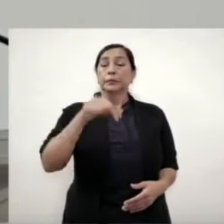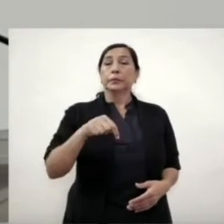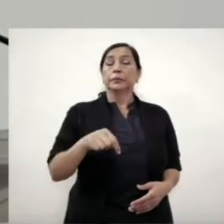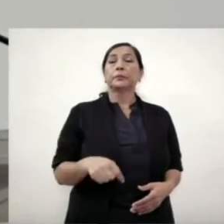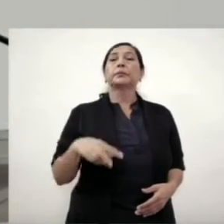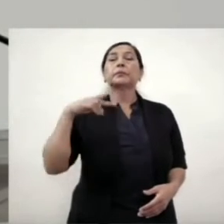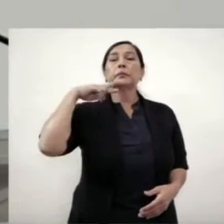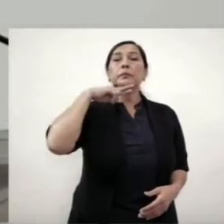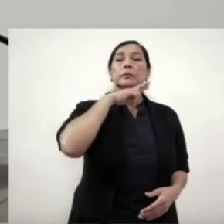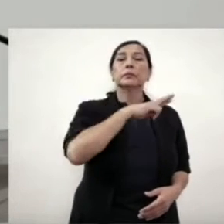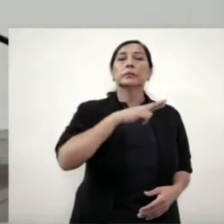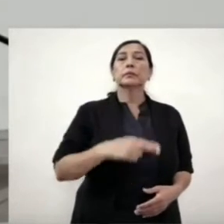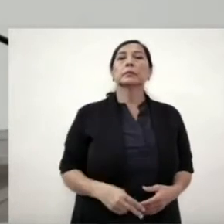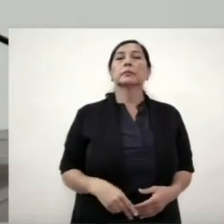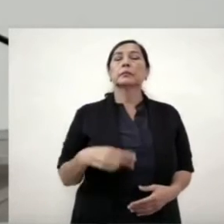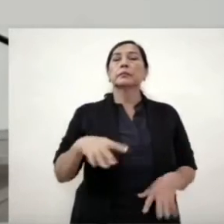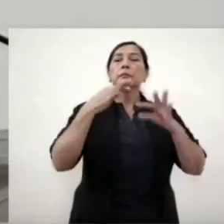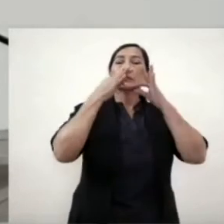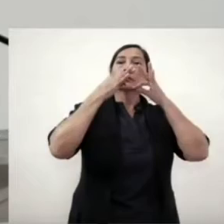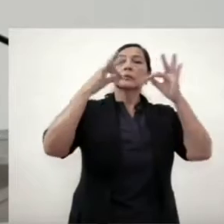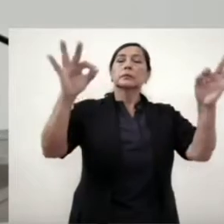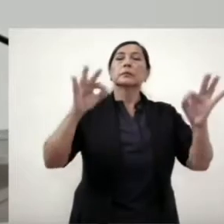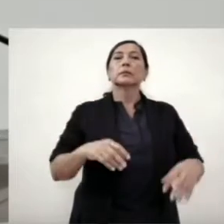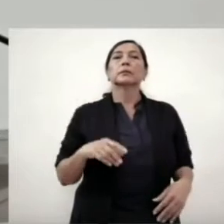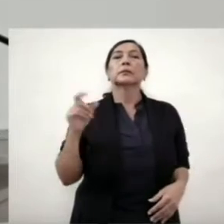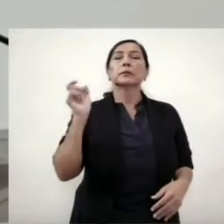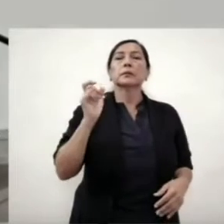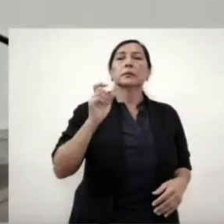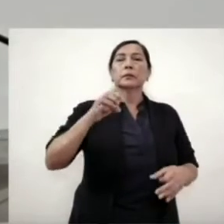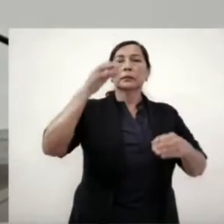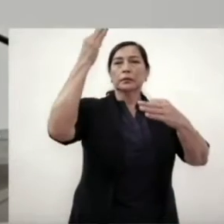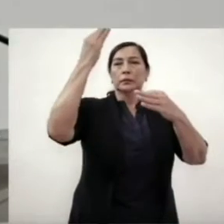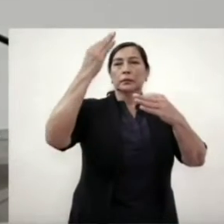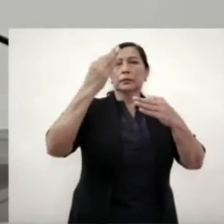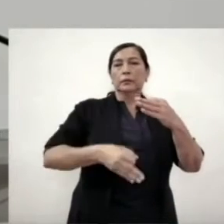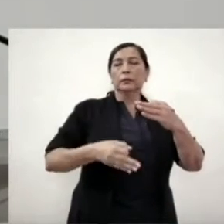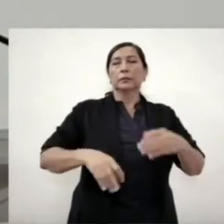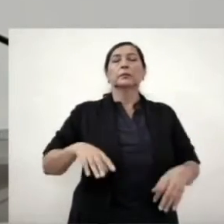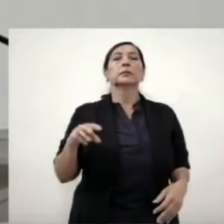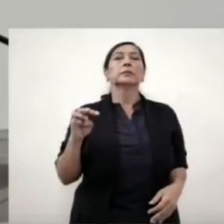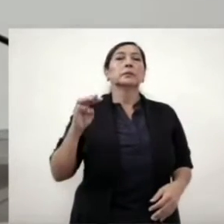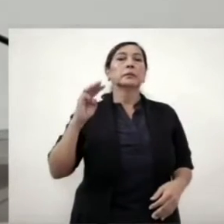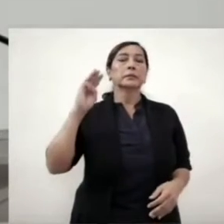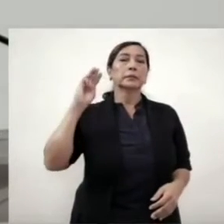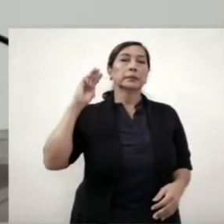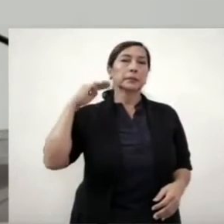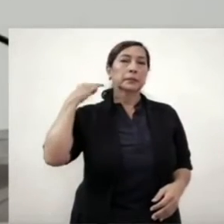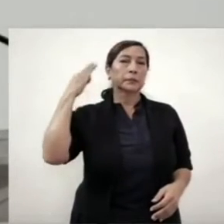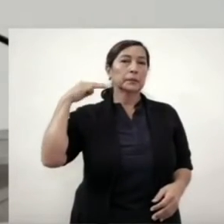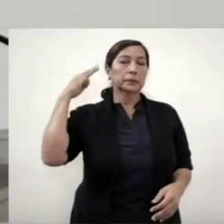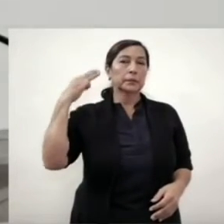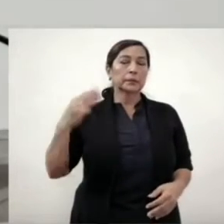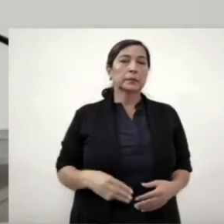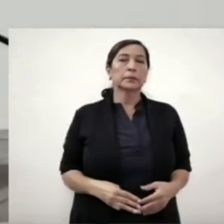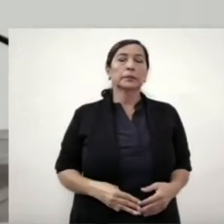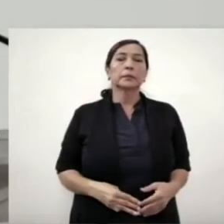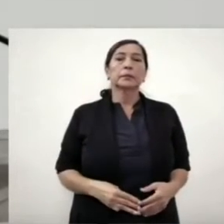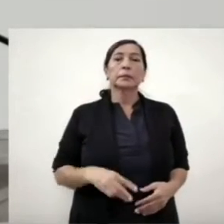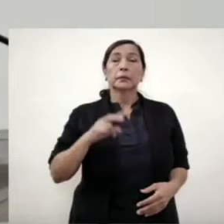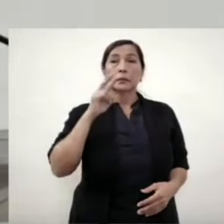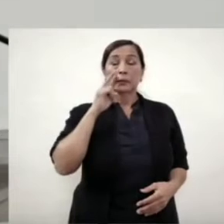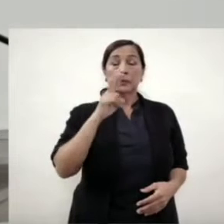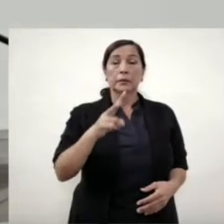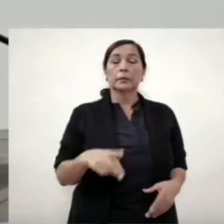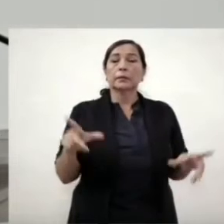ya lo informaremos cuando concluya el mes de marzo, pero por los datos que tenemos consistentes, se